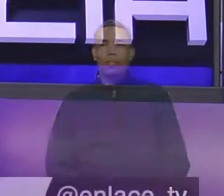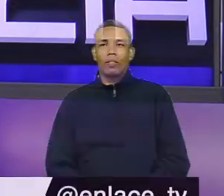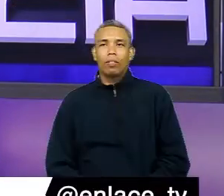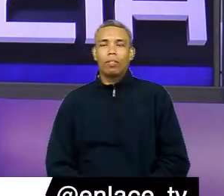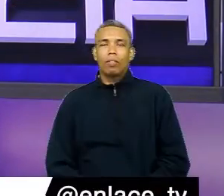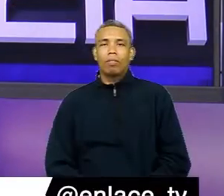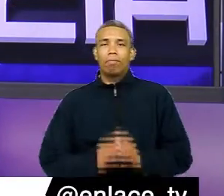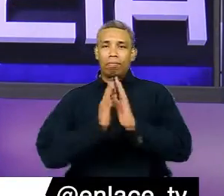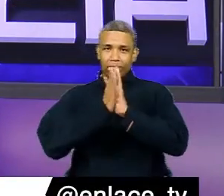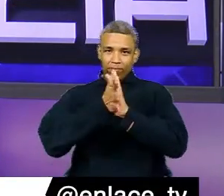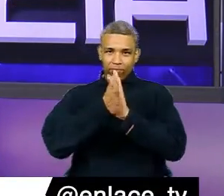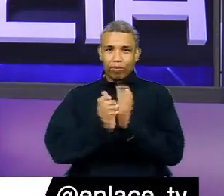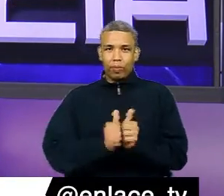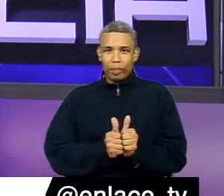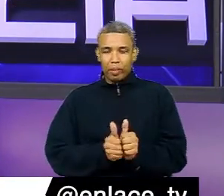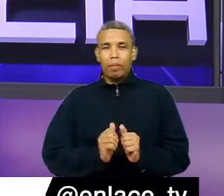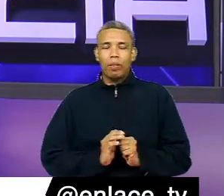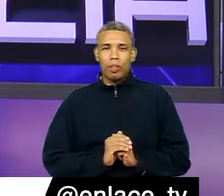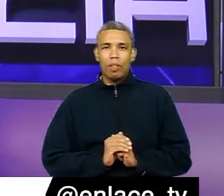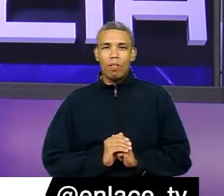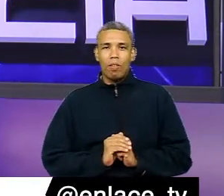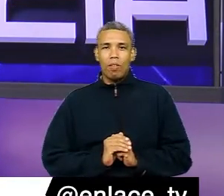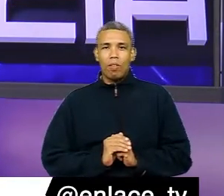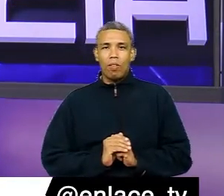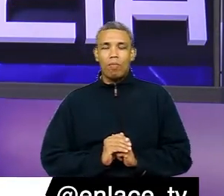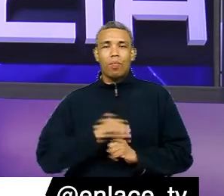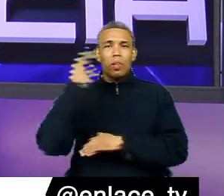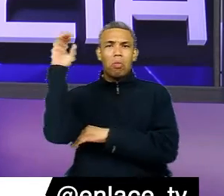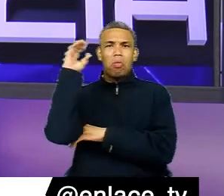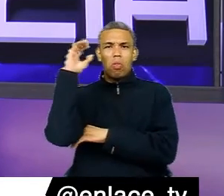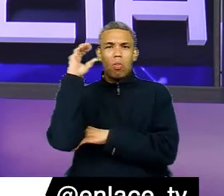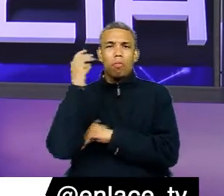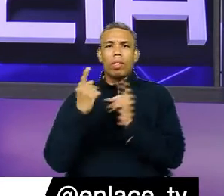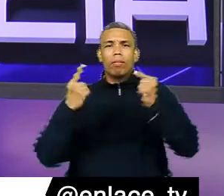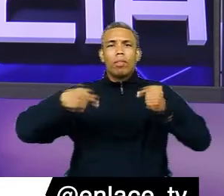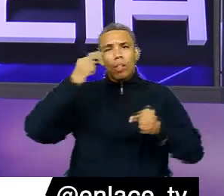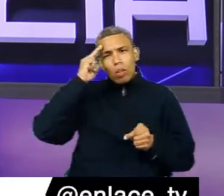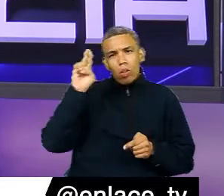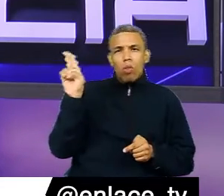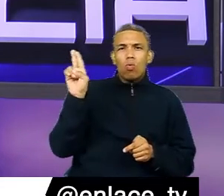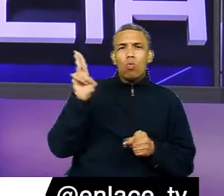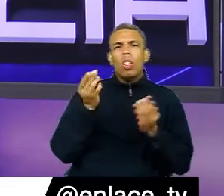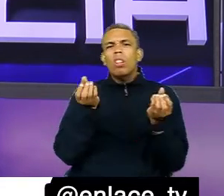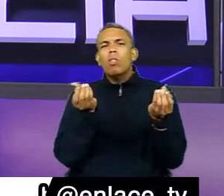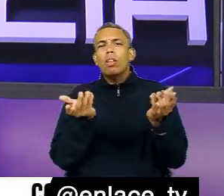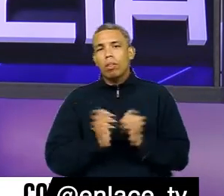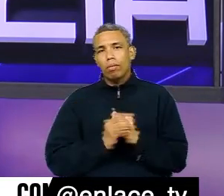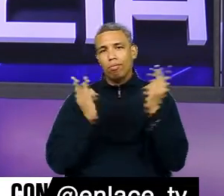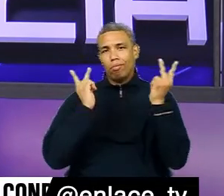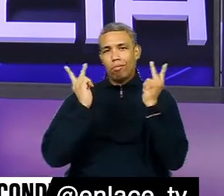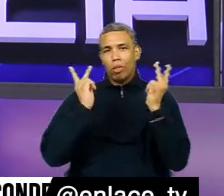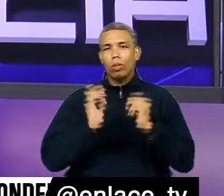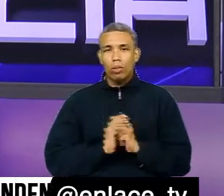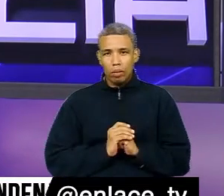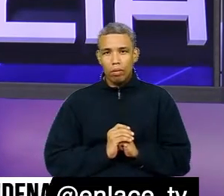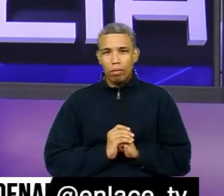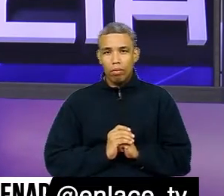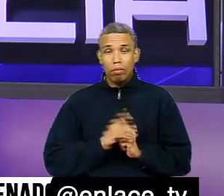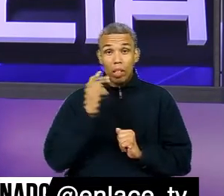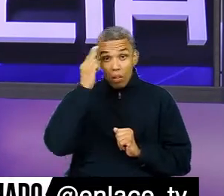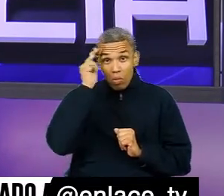Continuamos con información deportiva en Enlace Noticias. Colombia empató 2-2 en el Metropolitano. Sigue Uruguay sin ganar en